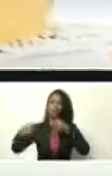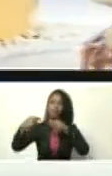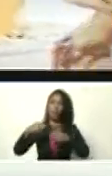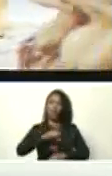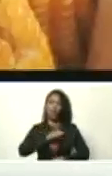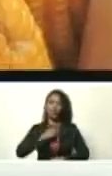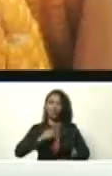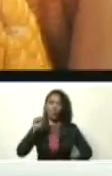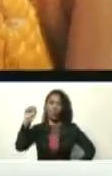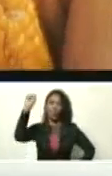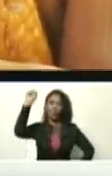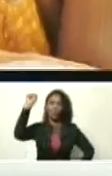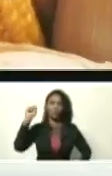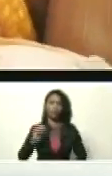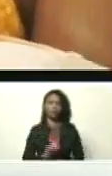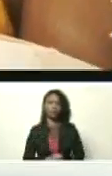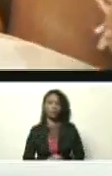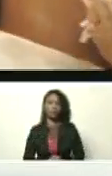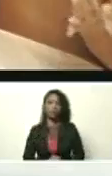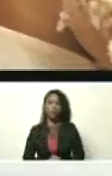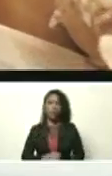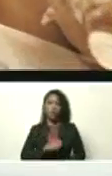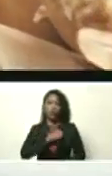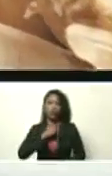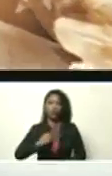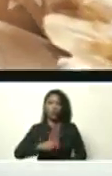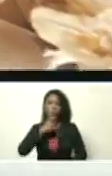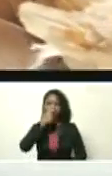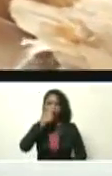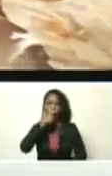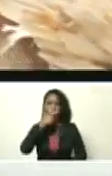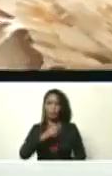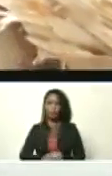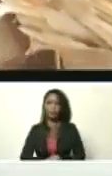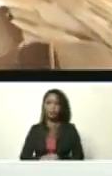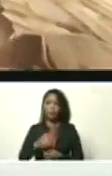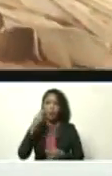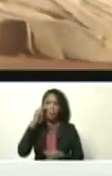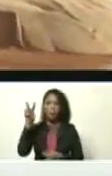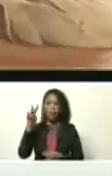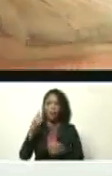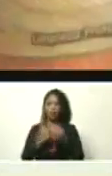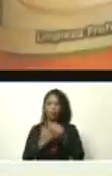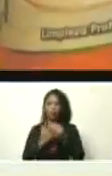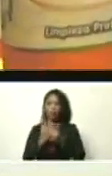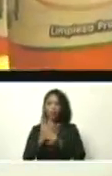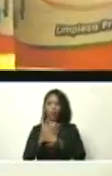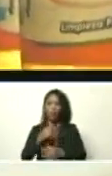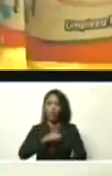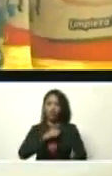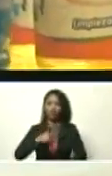Superman. Super Bigote. Mira, aquí tengo el anillo Super Bigote.